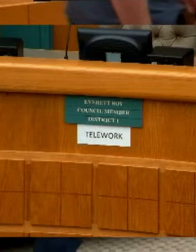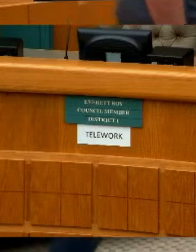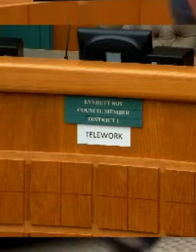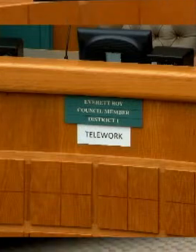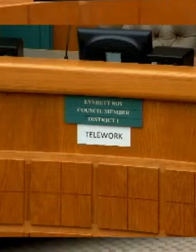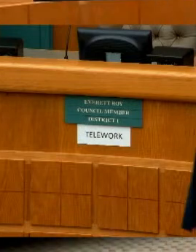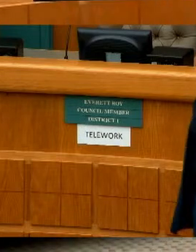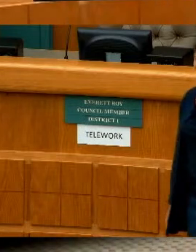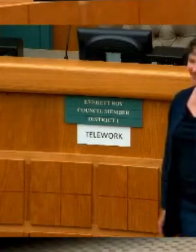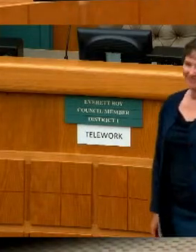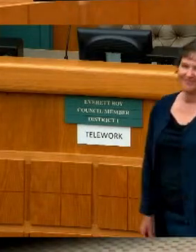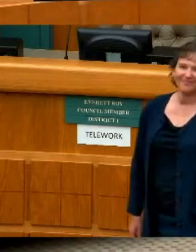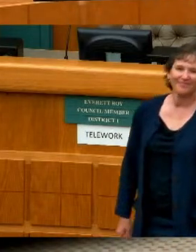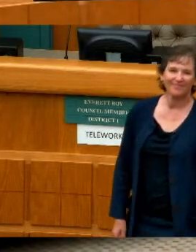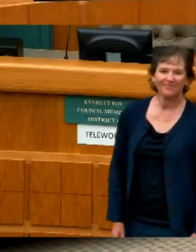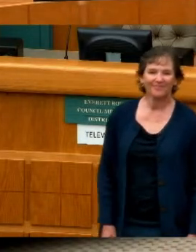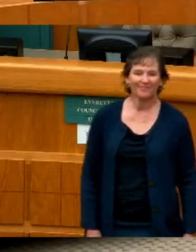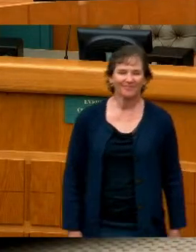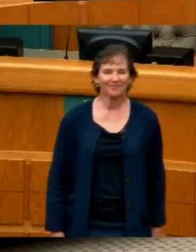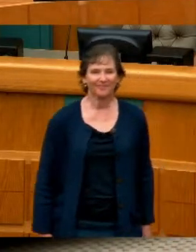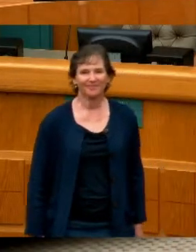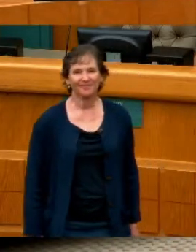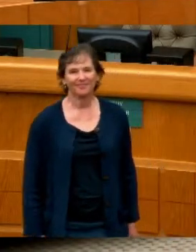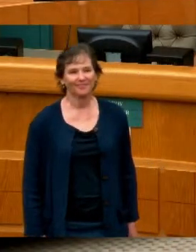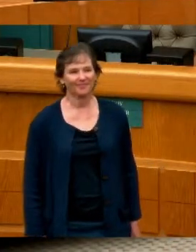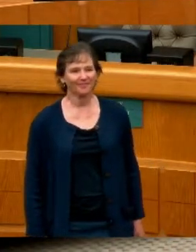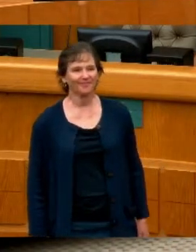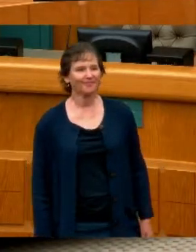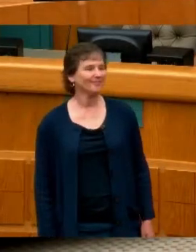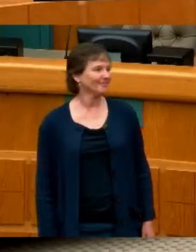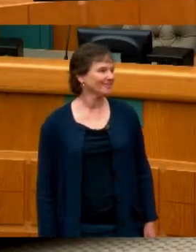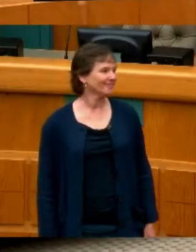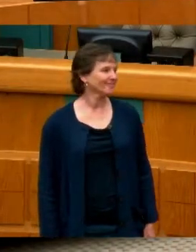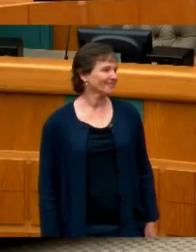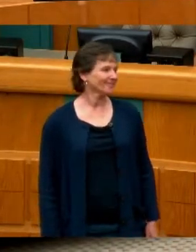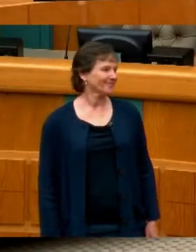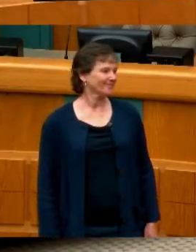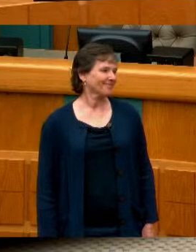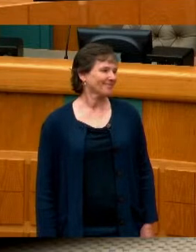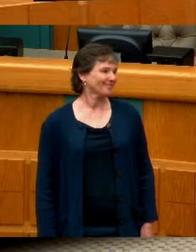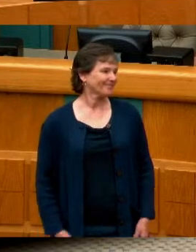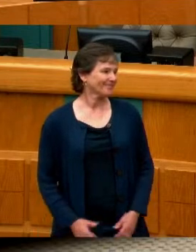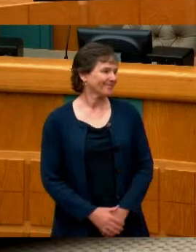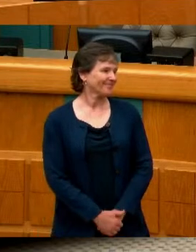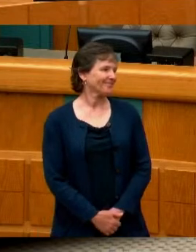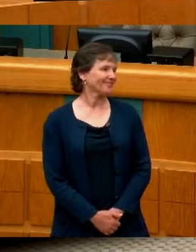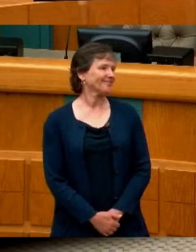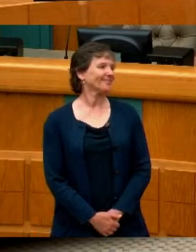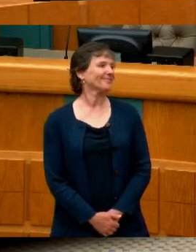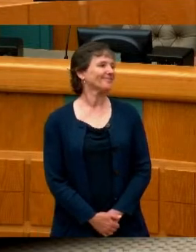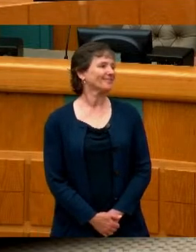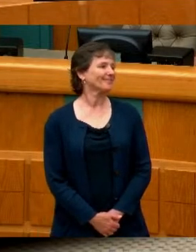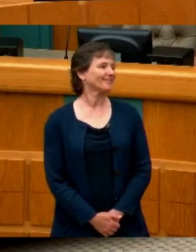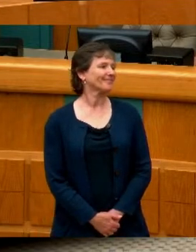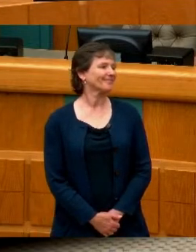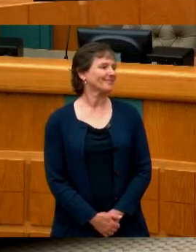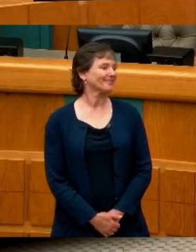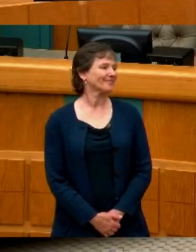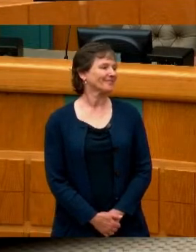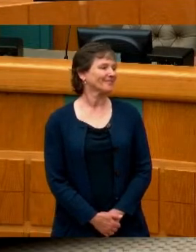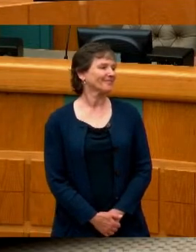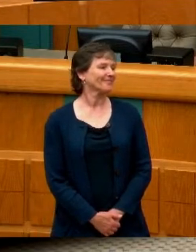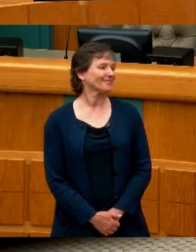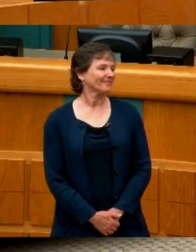Acción de Gracias, ya estamos experimentando aumentos constantes en nuestros casos diarios por COVID. Estos aumentos van a estresar aún más nuestro sistema de